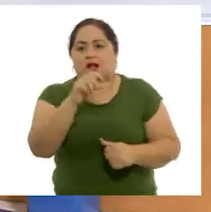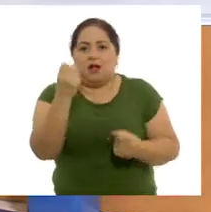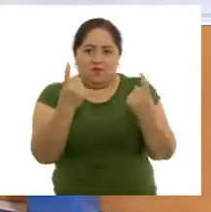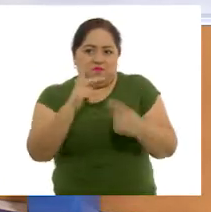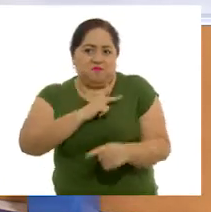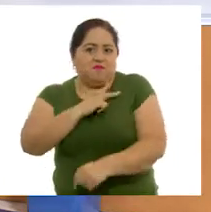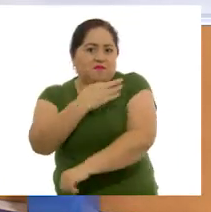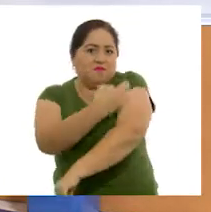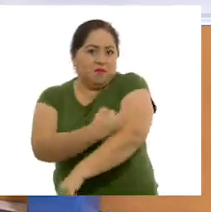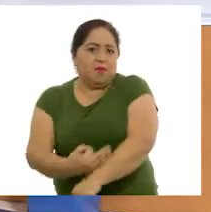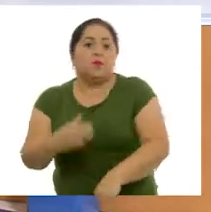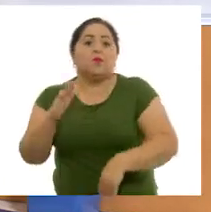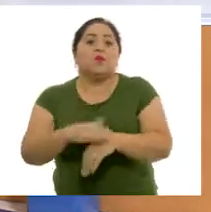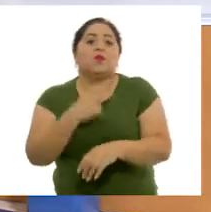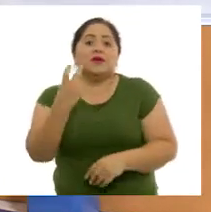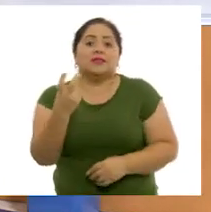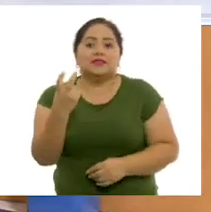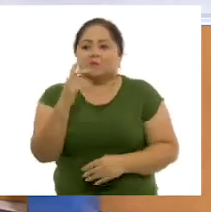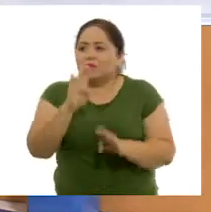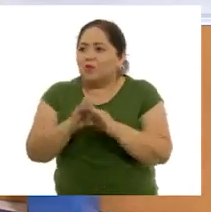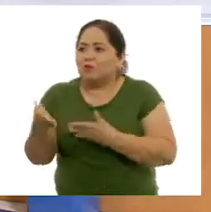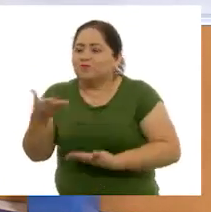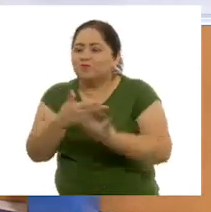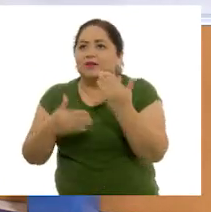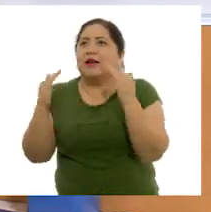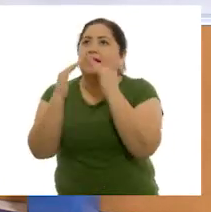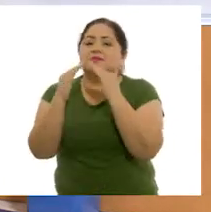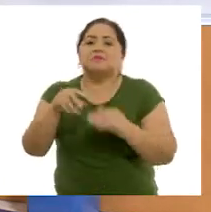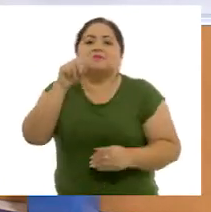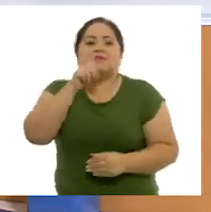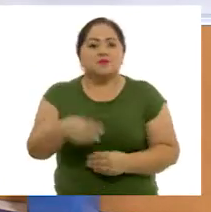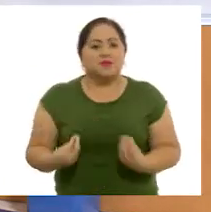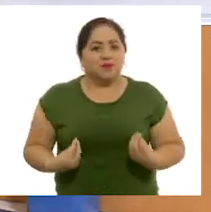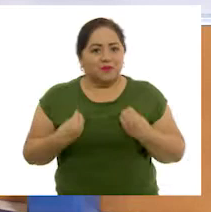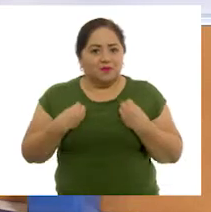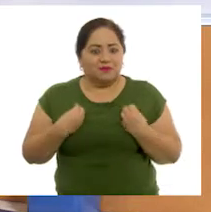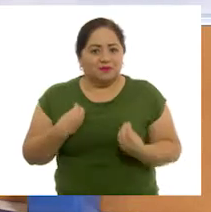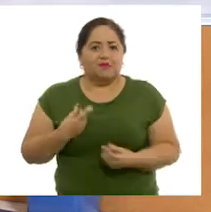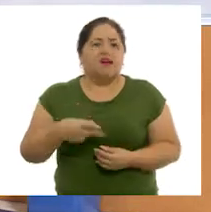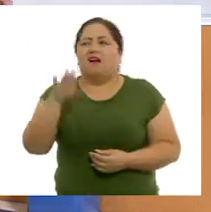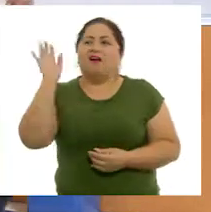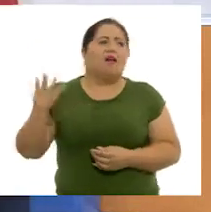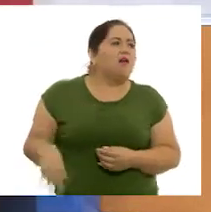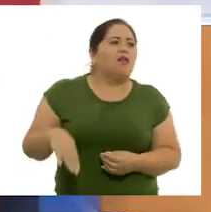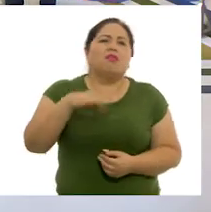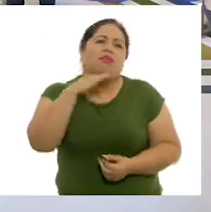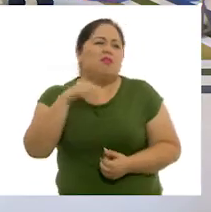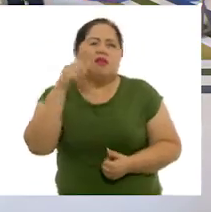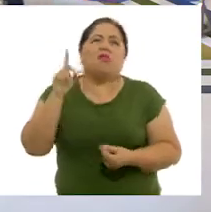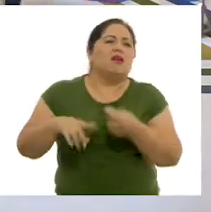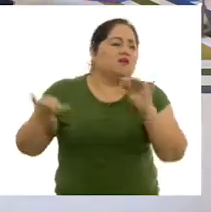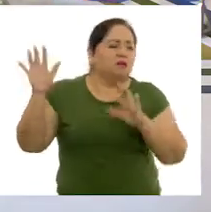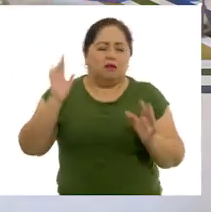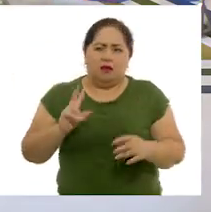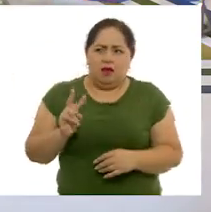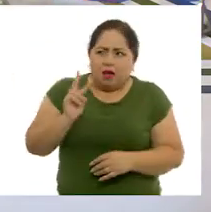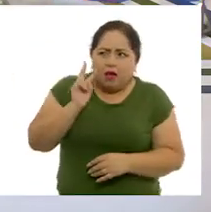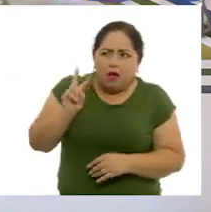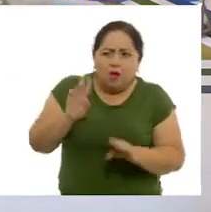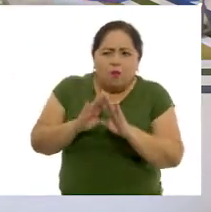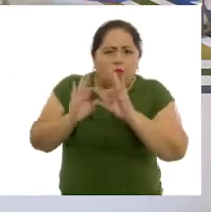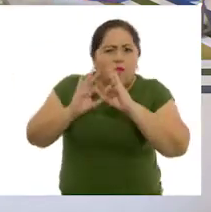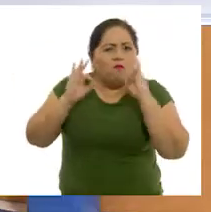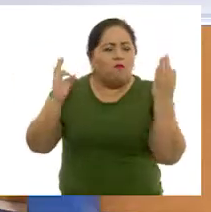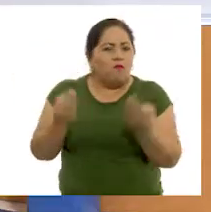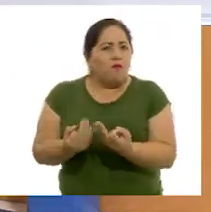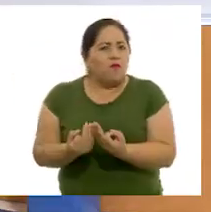miembros de mi familia, porque hay veces que aunque convivamos o estemos en la misma casa, no somos conscientes y ahí va mi hermano, ah sí, ahí va mi hermano, ah sí, hola papá, ya